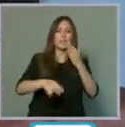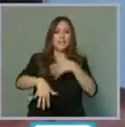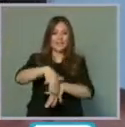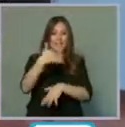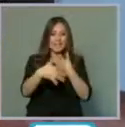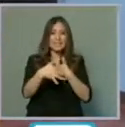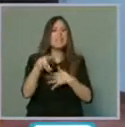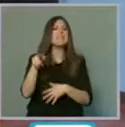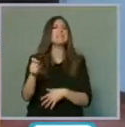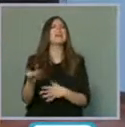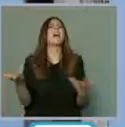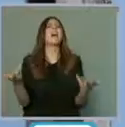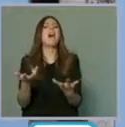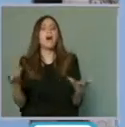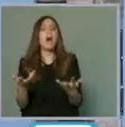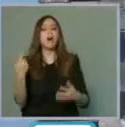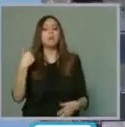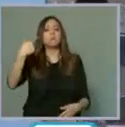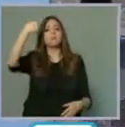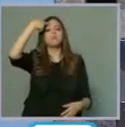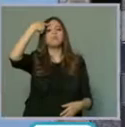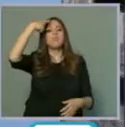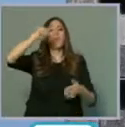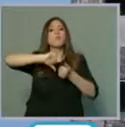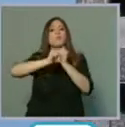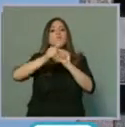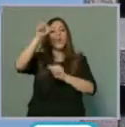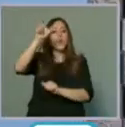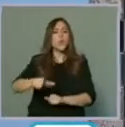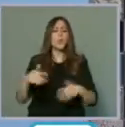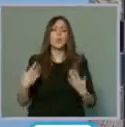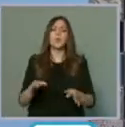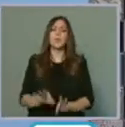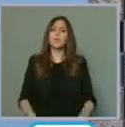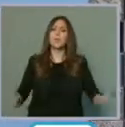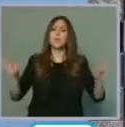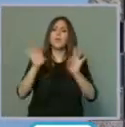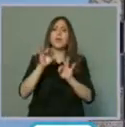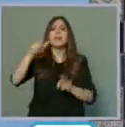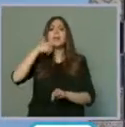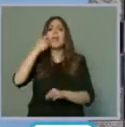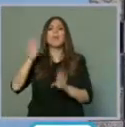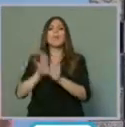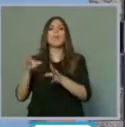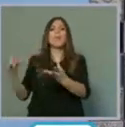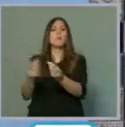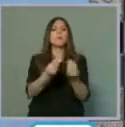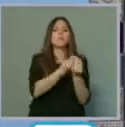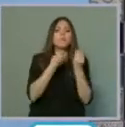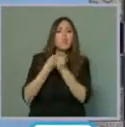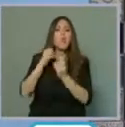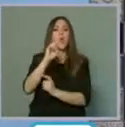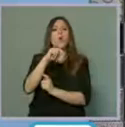caracteriza a Traición es que siempre tienen una curaduría en su line-up espectacular. Ellos se encargan de reunir al talento underground más